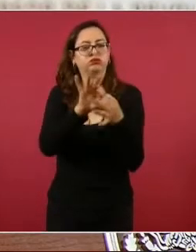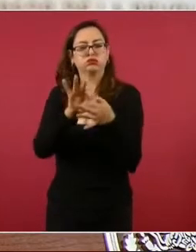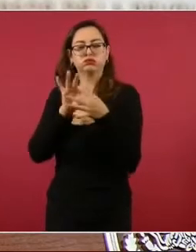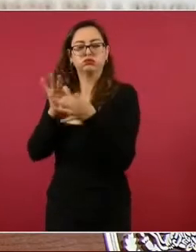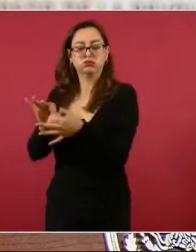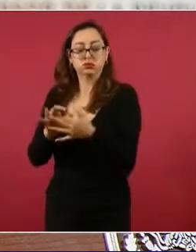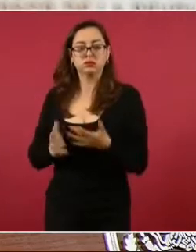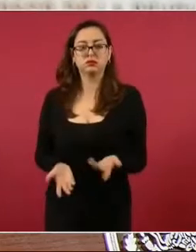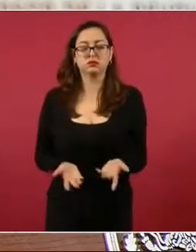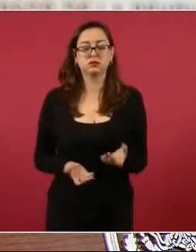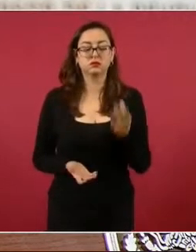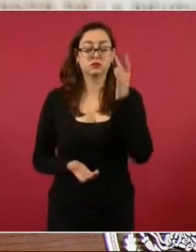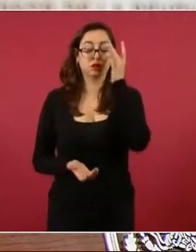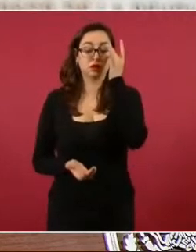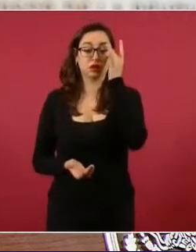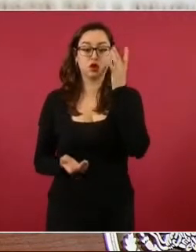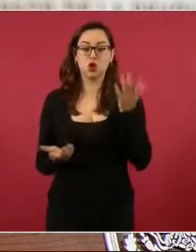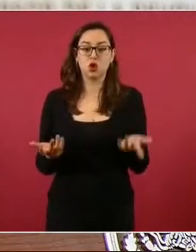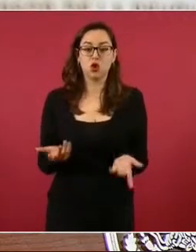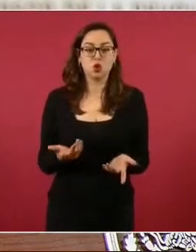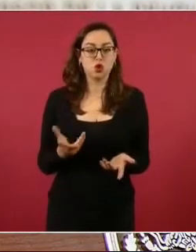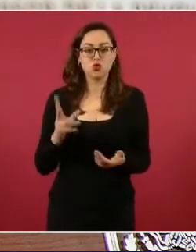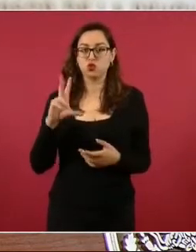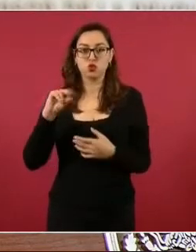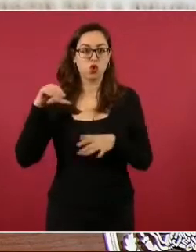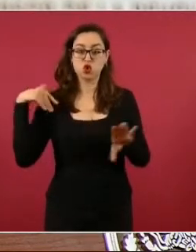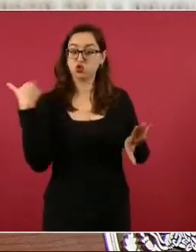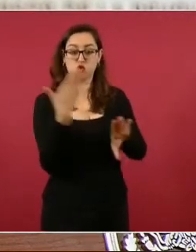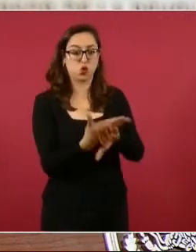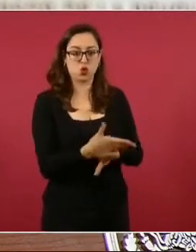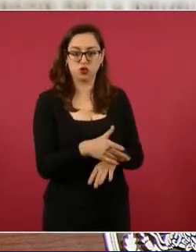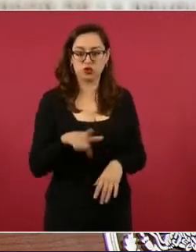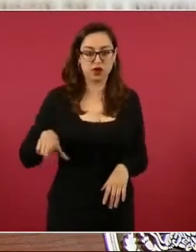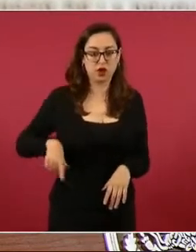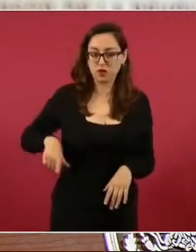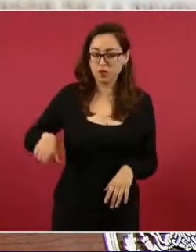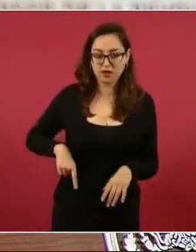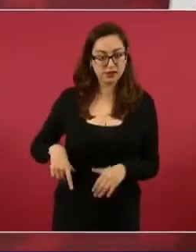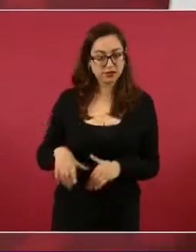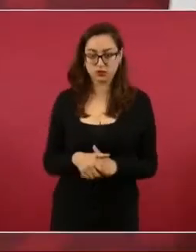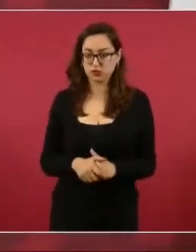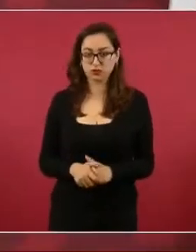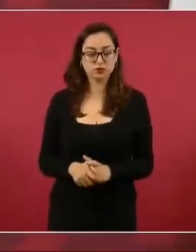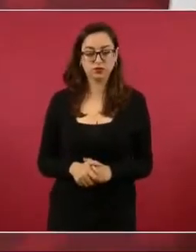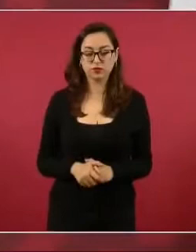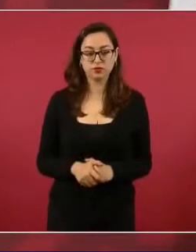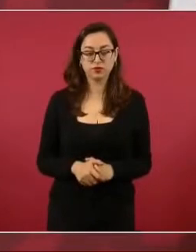no es un ejército golpista. Entonces,